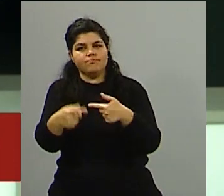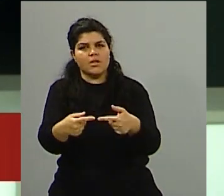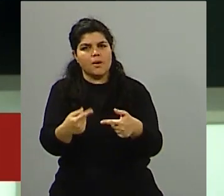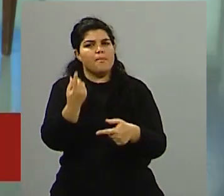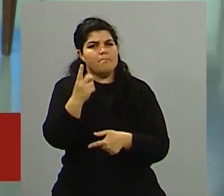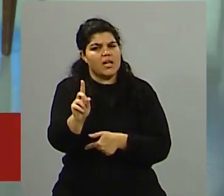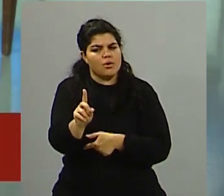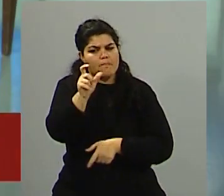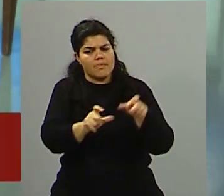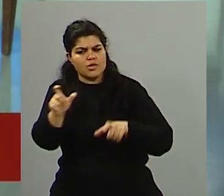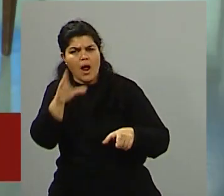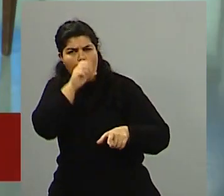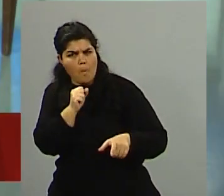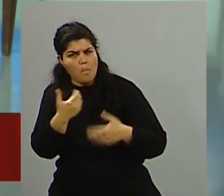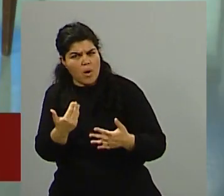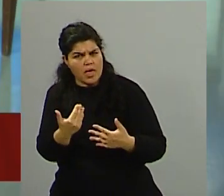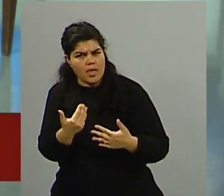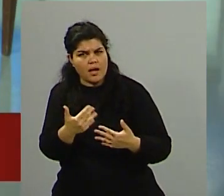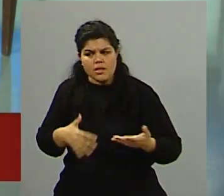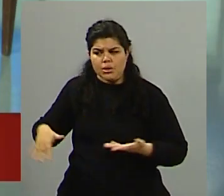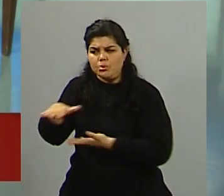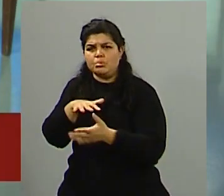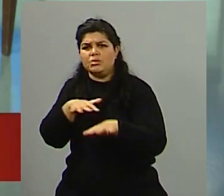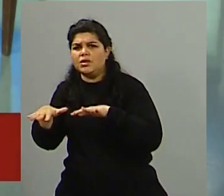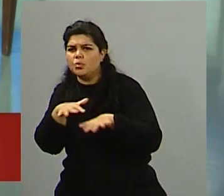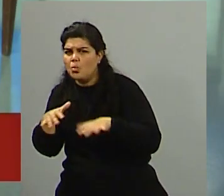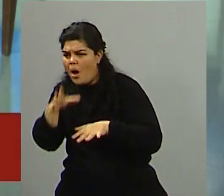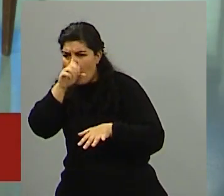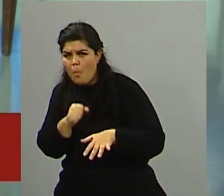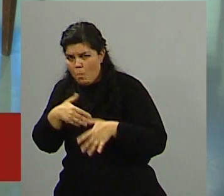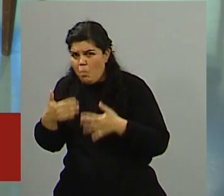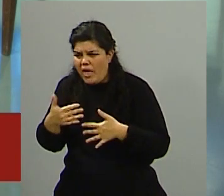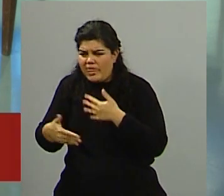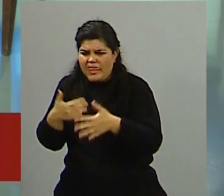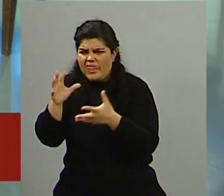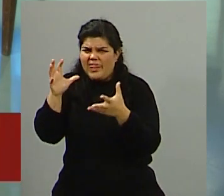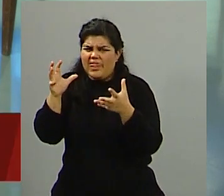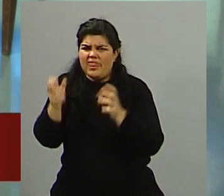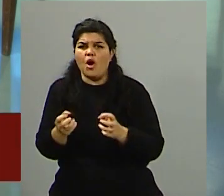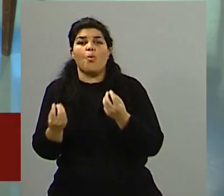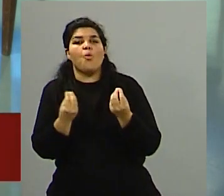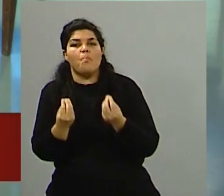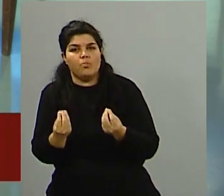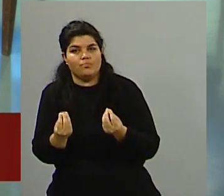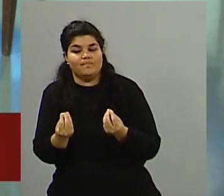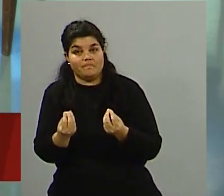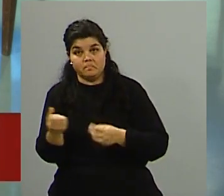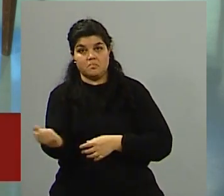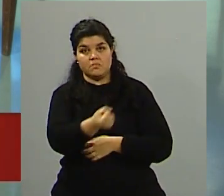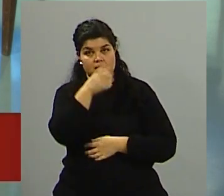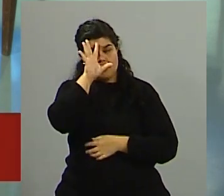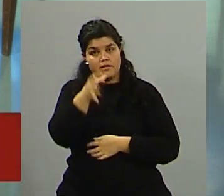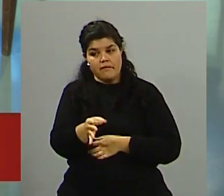tolerar eso? ¿Sí? Y acá viene también la cuestión. Es muy diferente también la mirada, la manera de entender